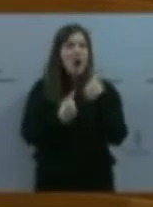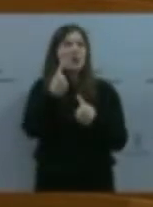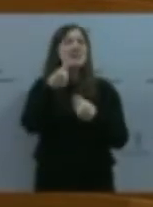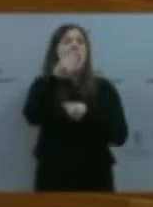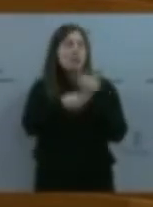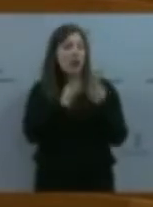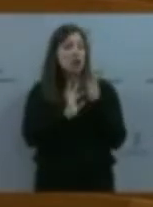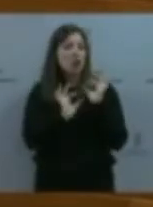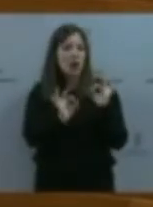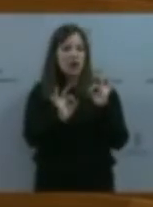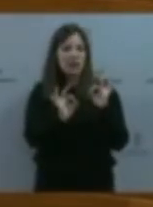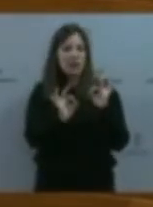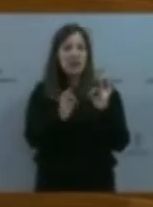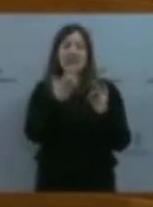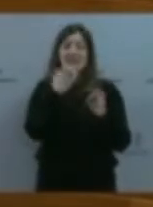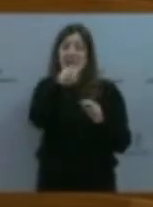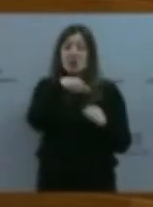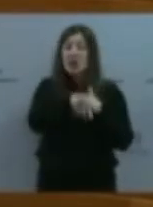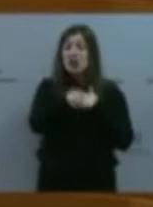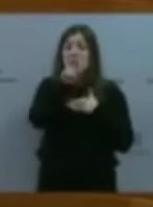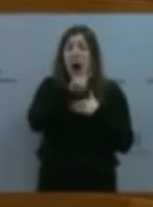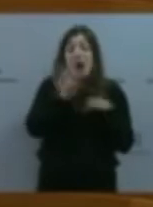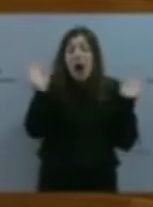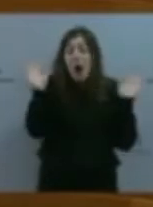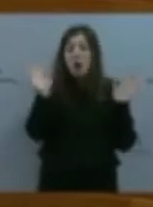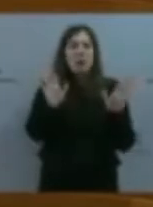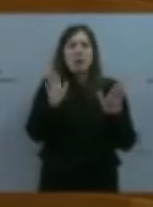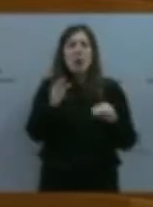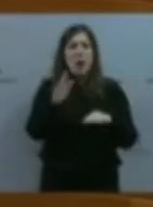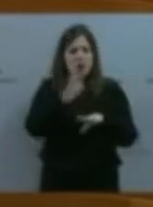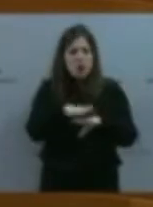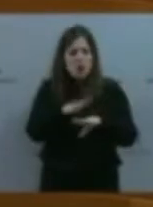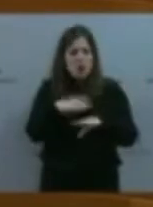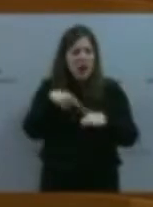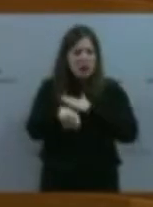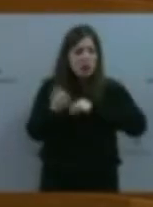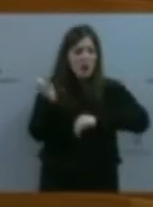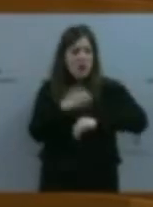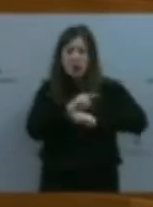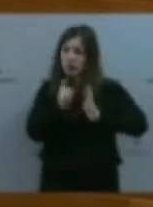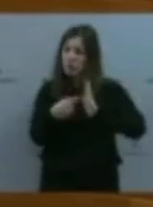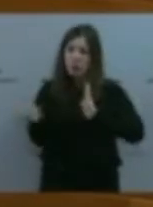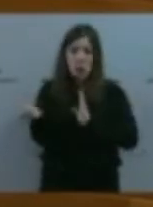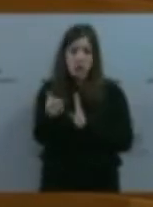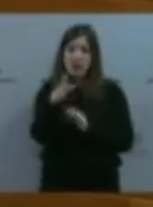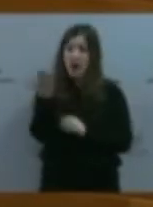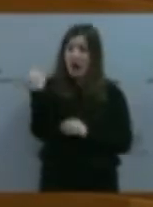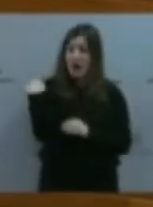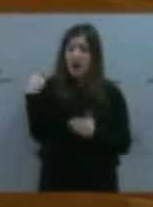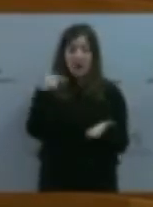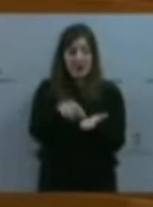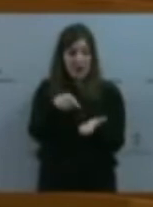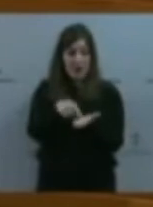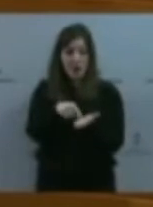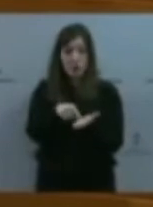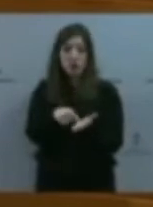los fondos. Por eso lo quería decir en este sentido. Y nosotros, fíjese, ayer reclamamos, o el consejero lo explicó, el consejero de Industria aquí,